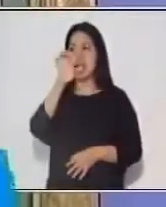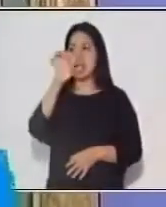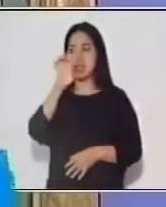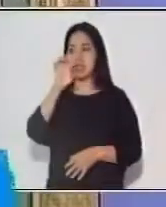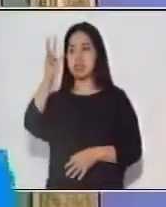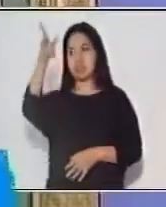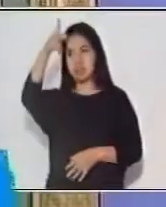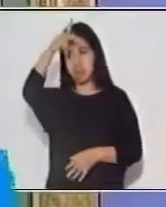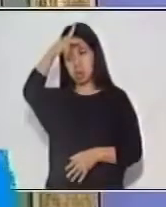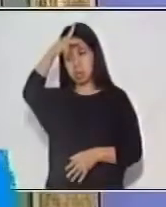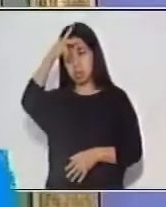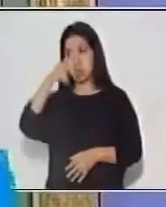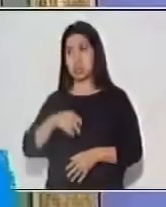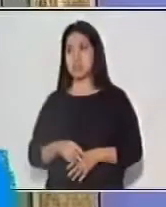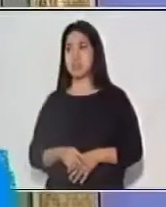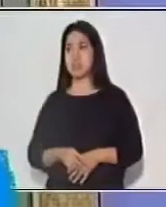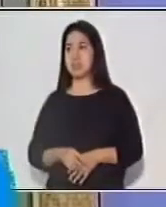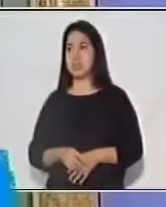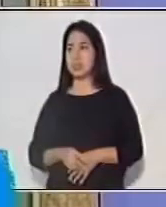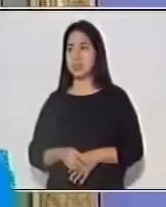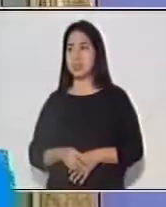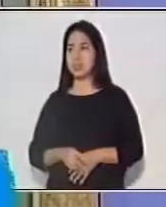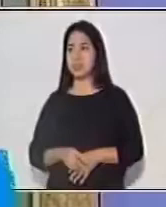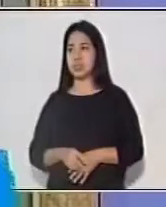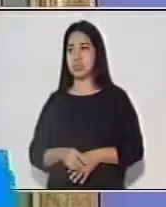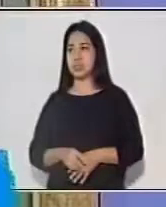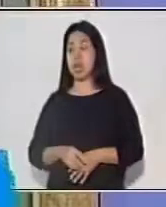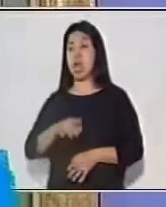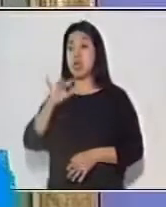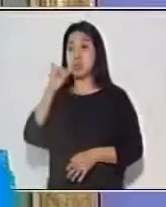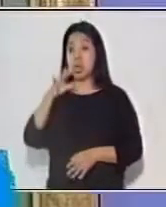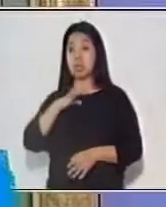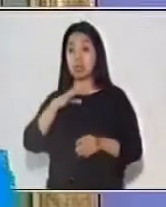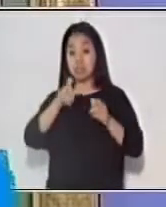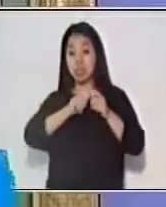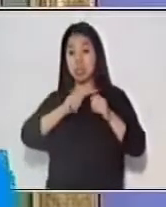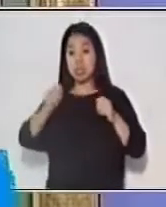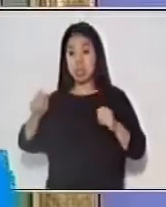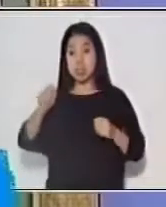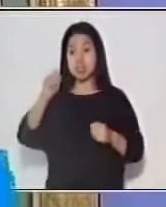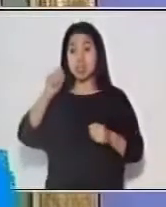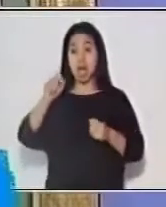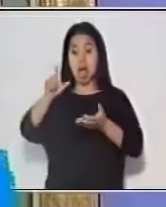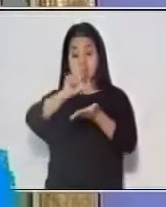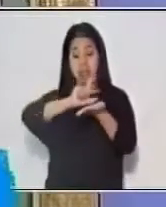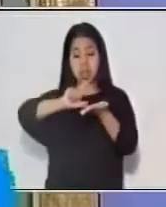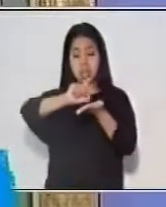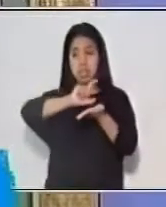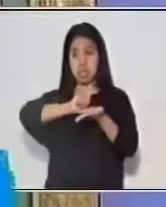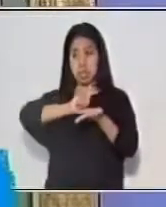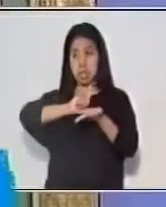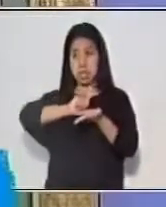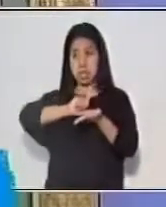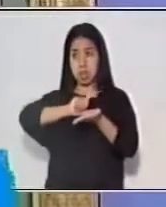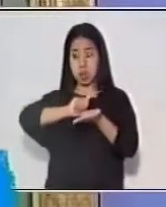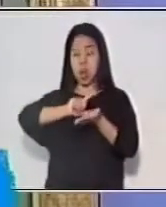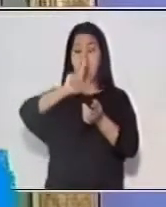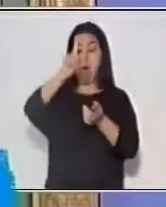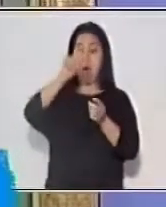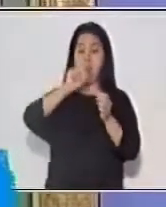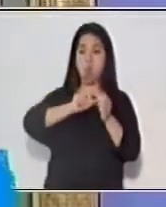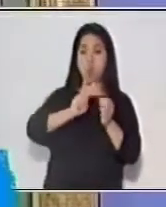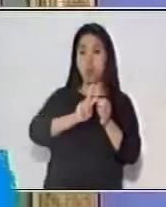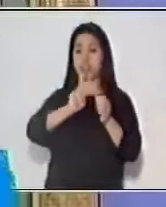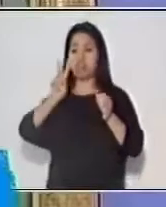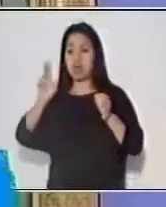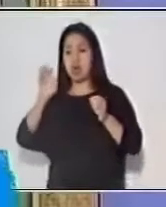384.500 kilómetros. Entonces ya encontramos la distancia del centro a uno de los vértices del eje